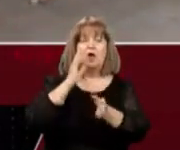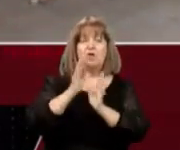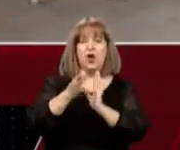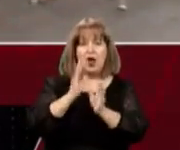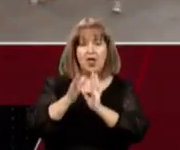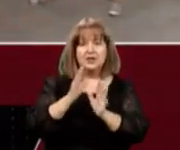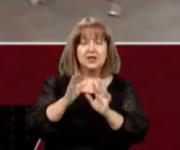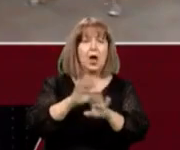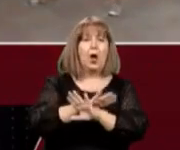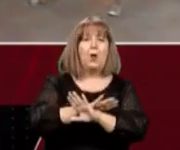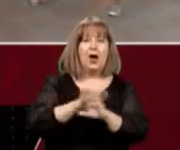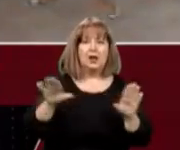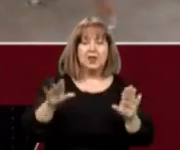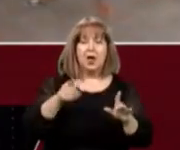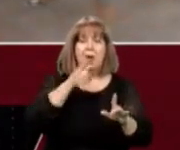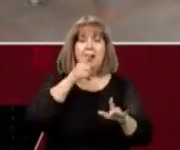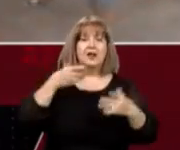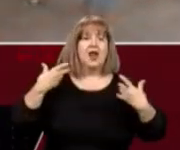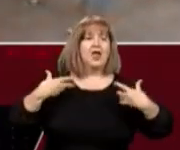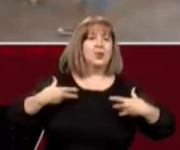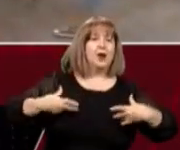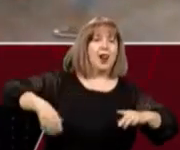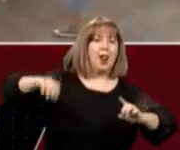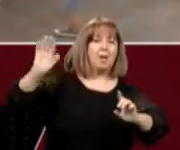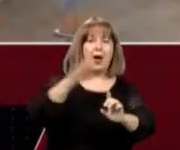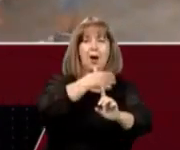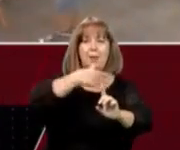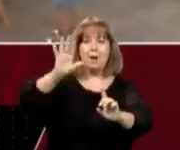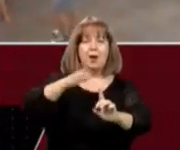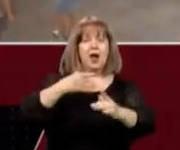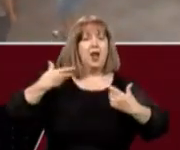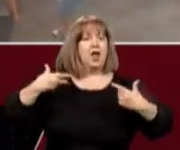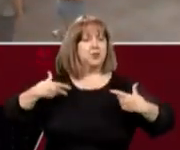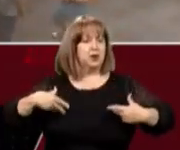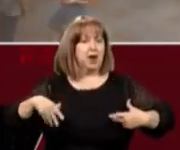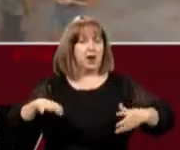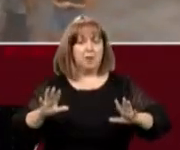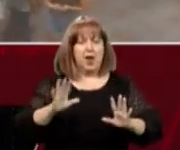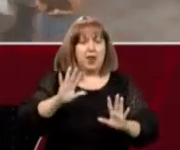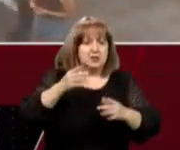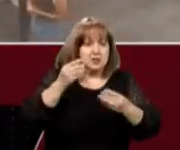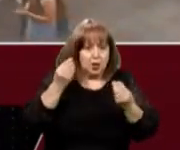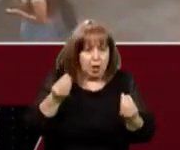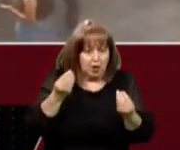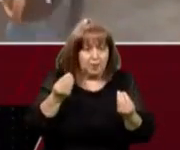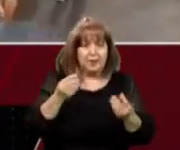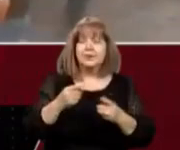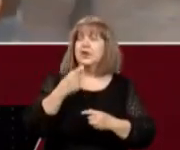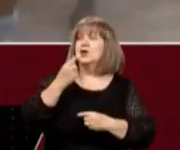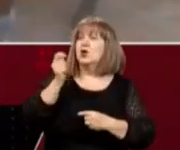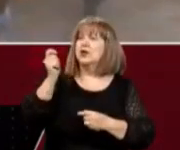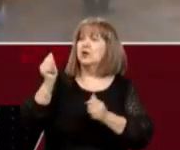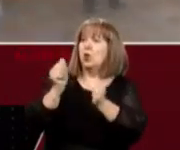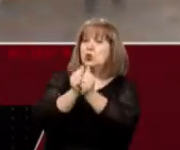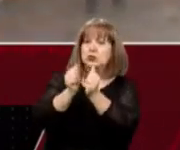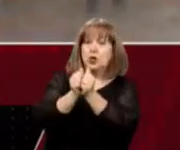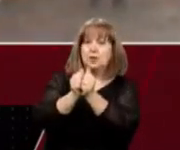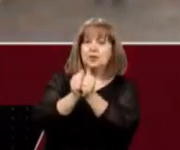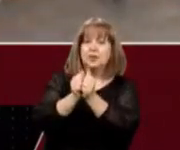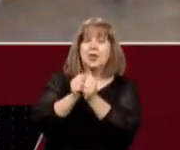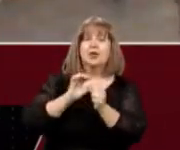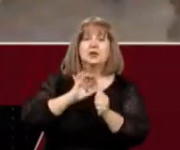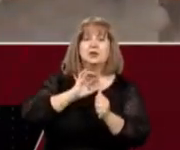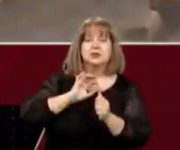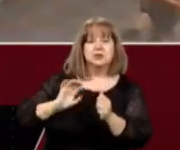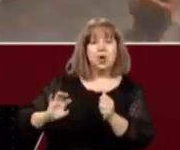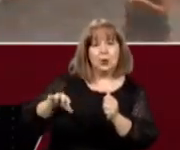se deje de naturalizar, porque estamos hartas ya, todo se naturaliza. Contame, ¿con quién viniste a la marcha? Con mi